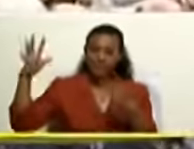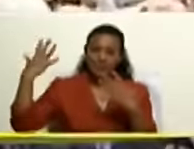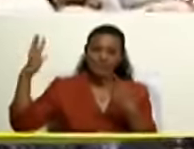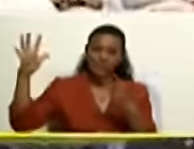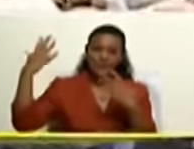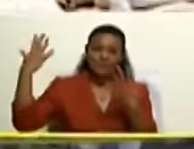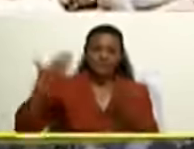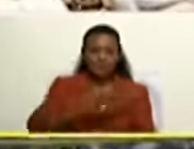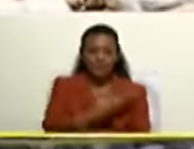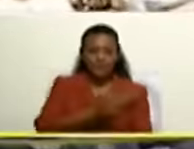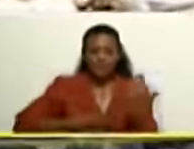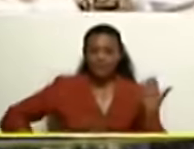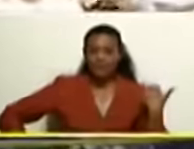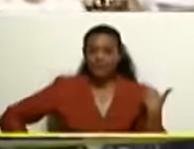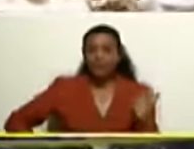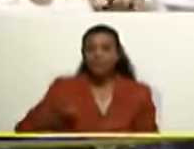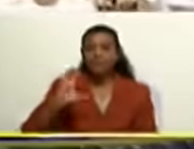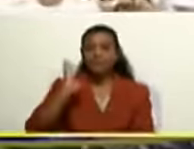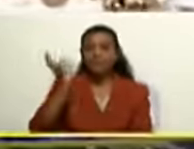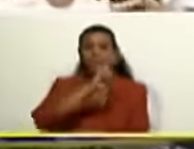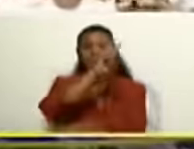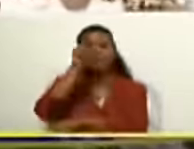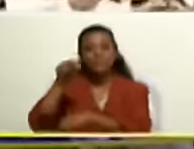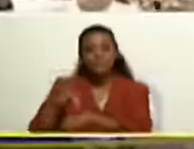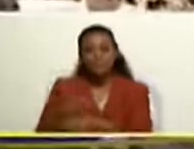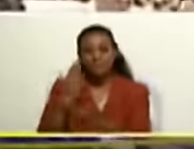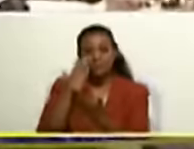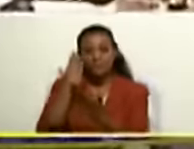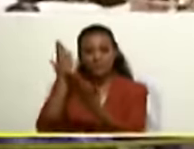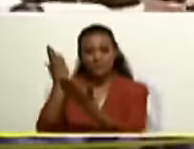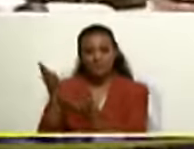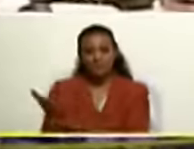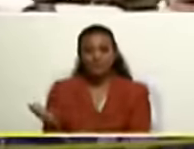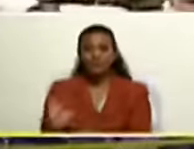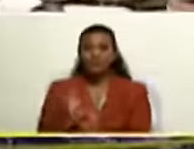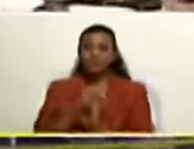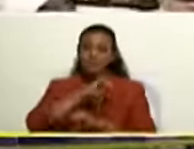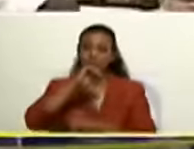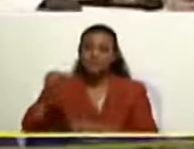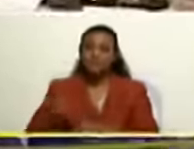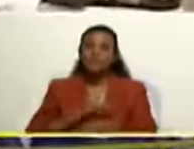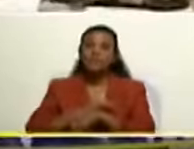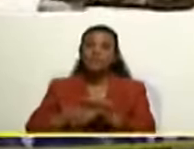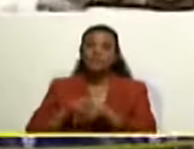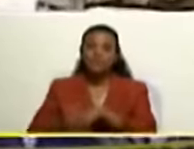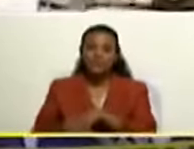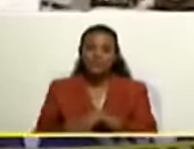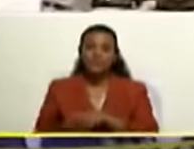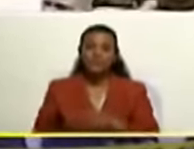presidente de la Asamblea Nacional, Jorge Rodríguez.